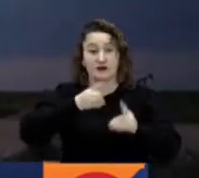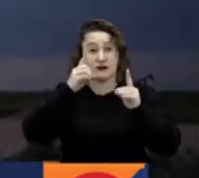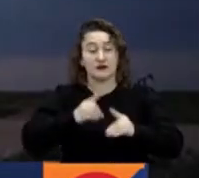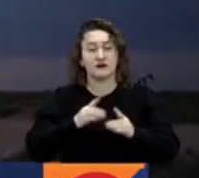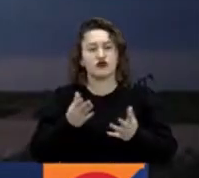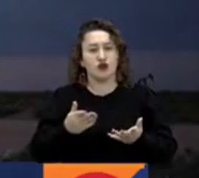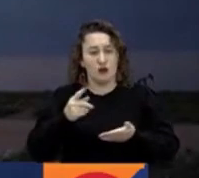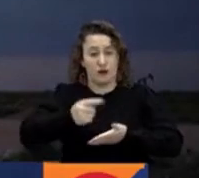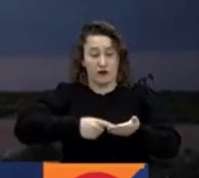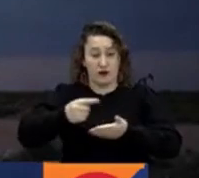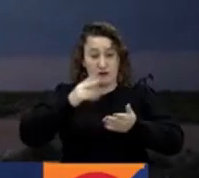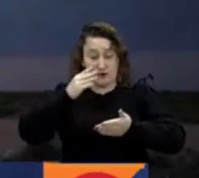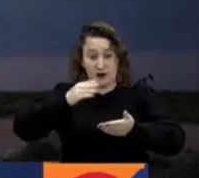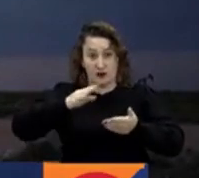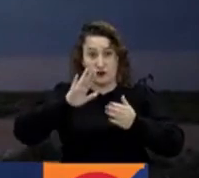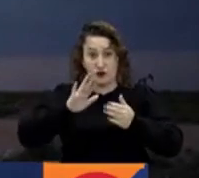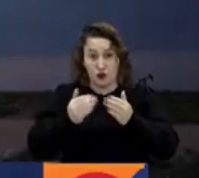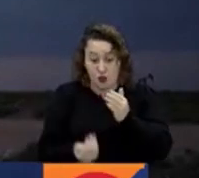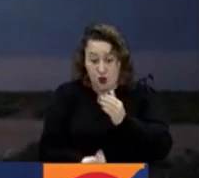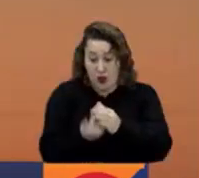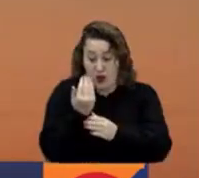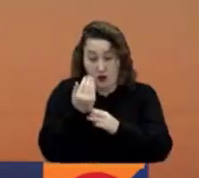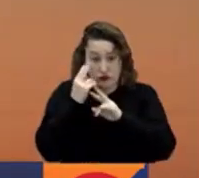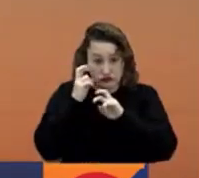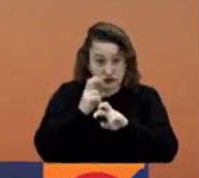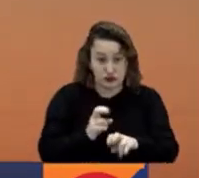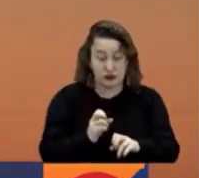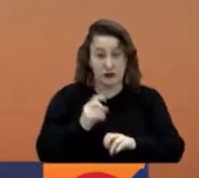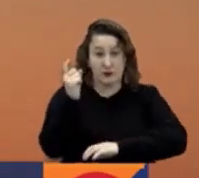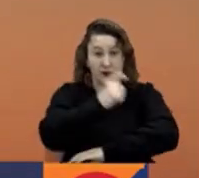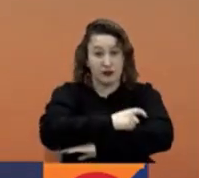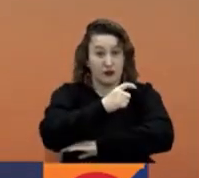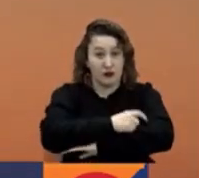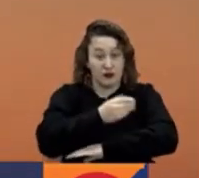firmar contratos nuevos de exploración de petróleo y gas en el